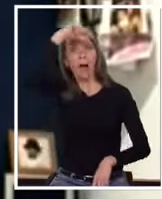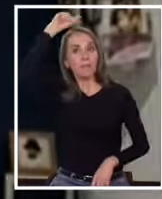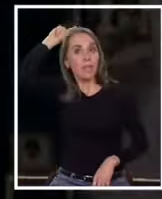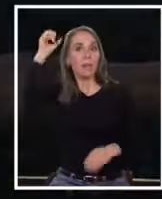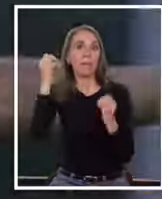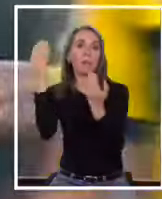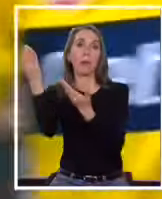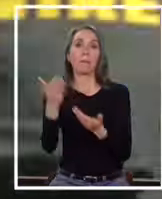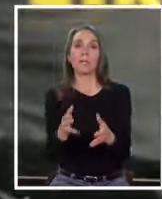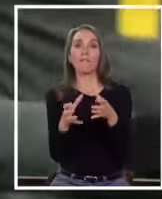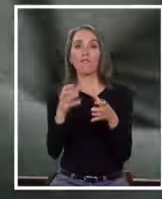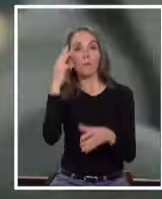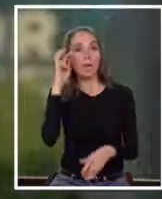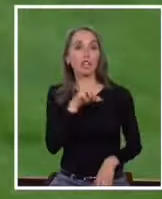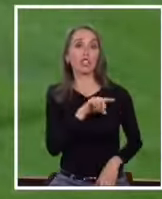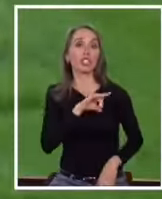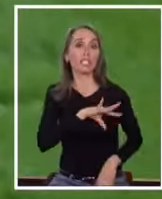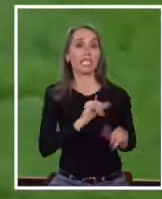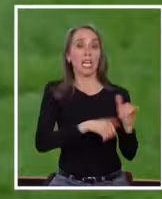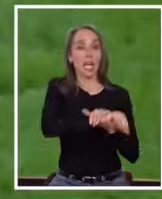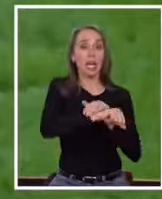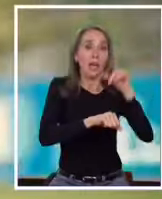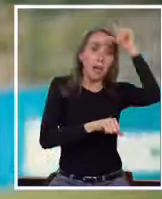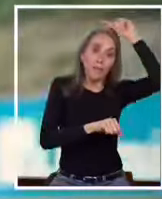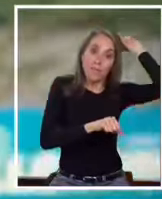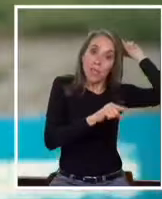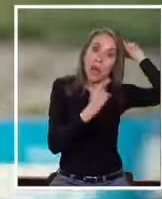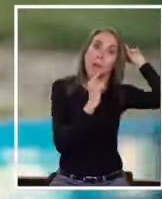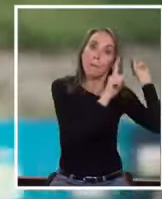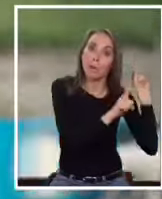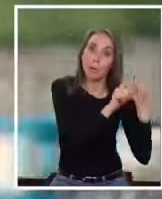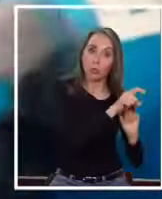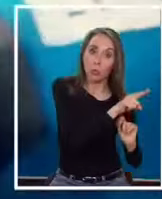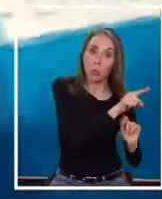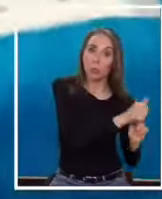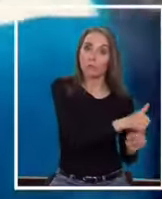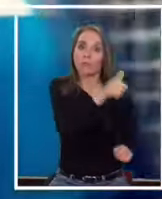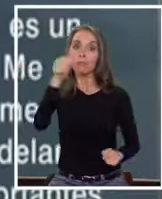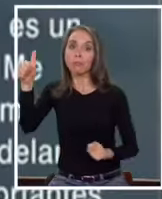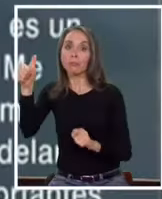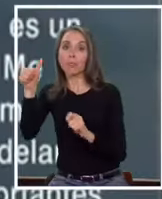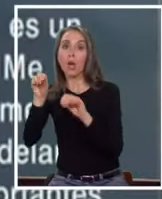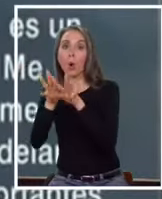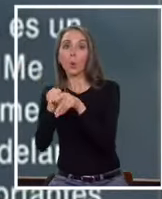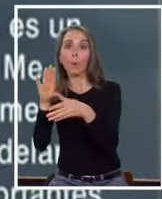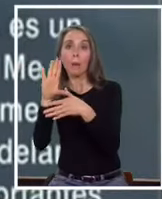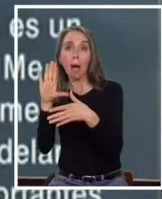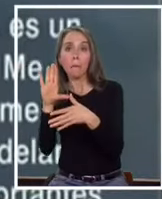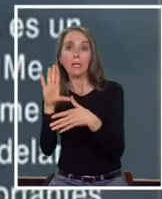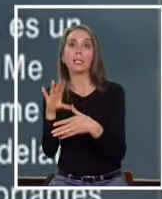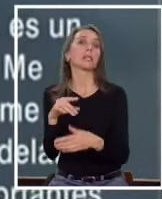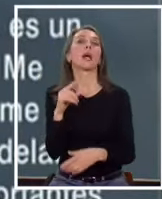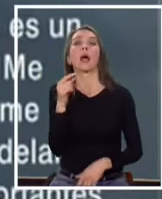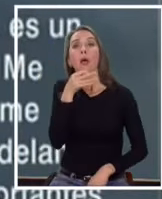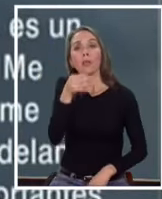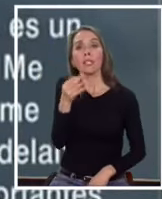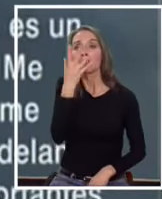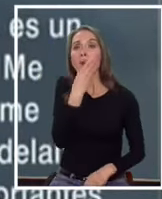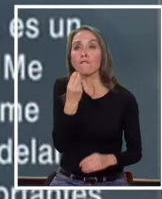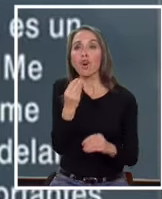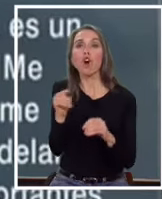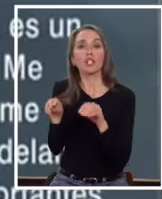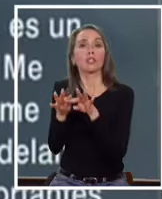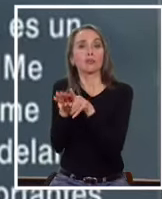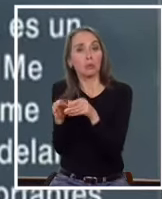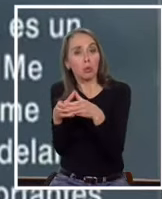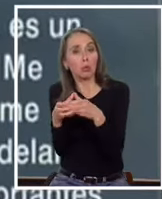al fútbol mexicano. Al chileno ya le han preguntado por un posible traspaso al América. Es un lindo equipo, me